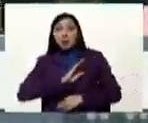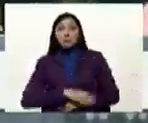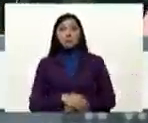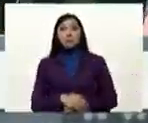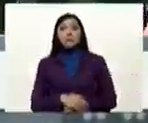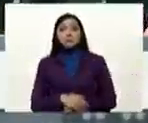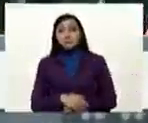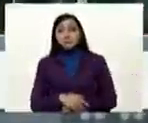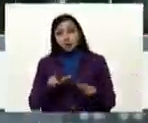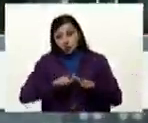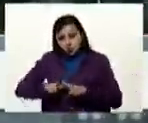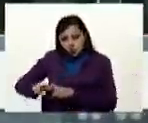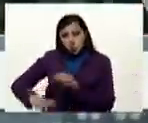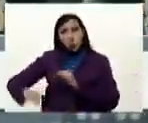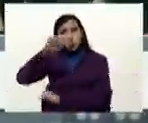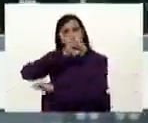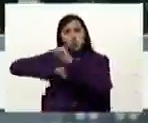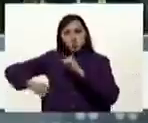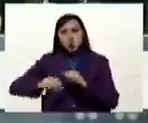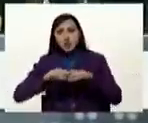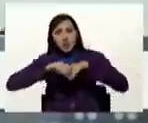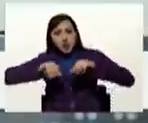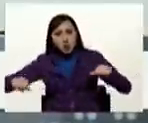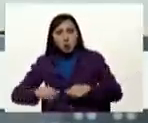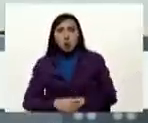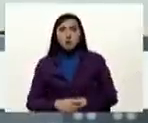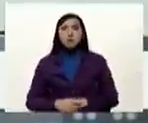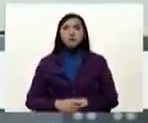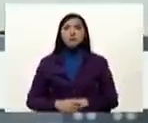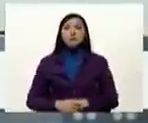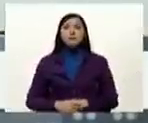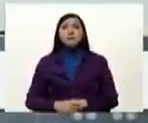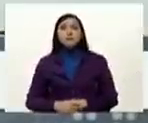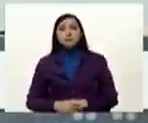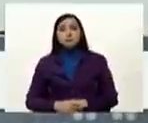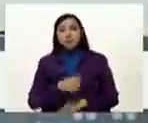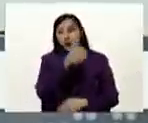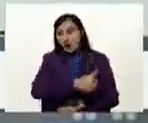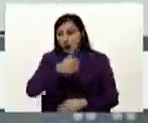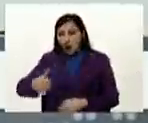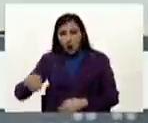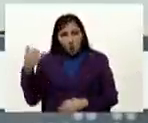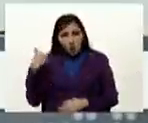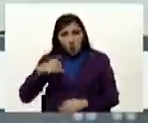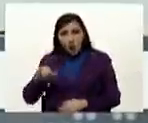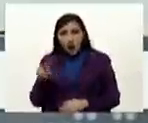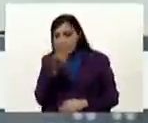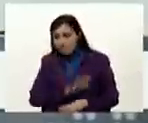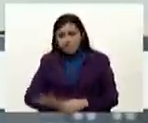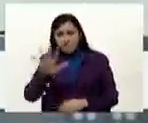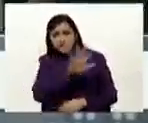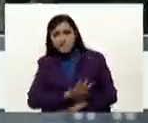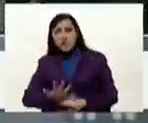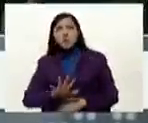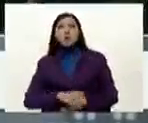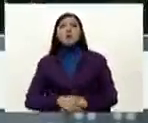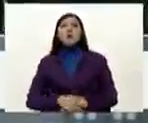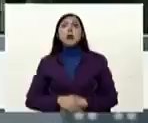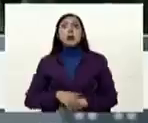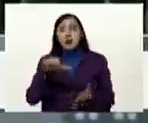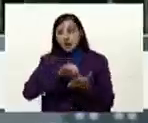24 zonas de defensa integral territoriales, una por cada entidad territorial del país, los 23 estados más la